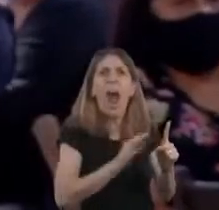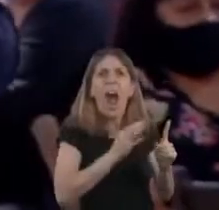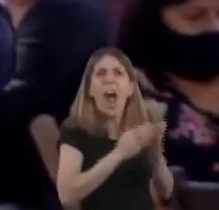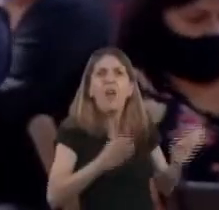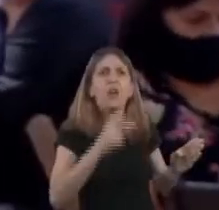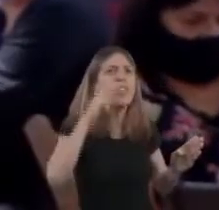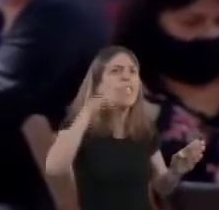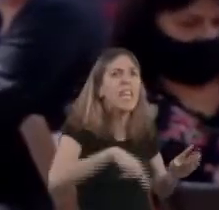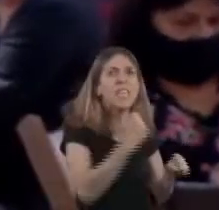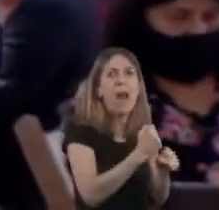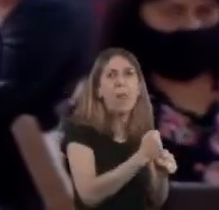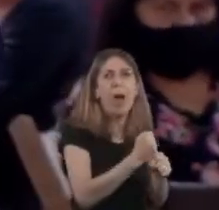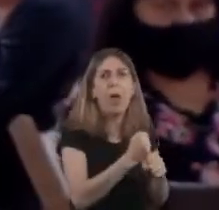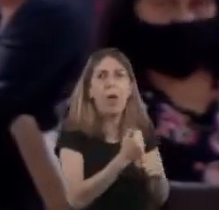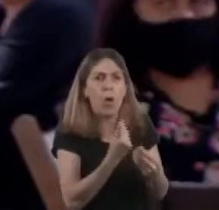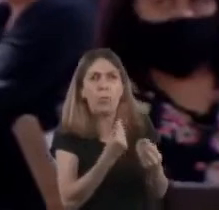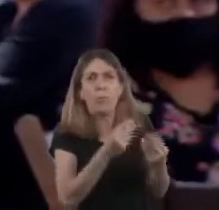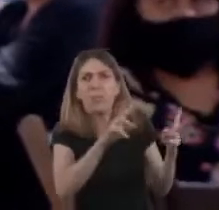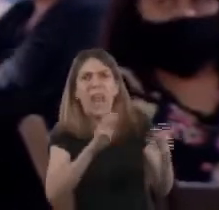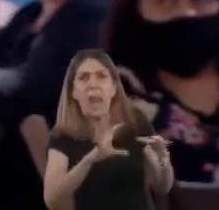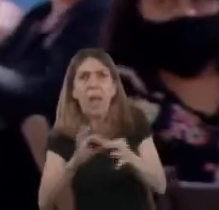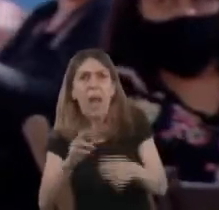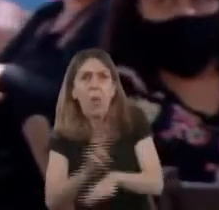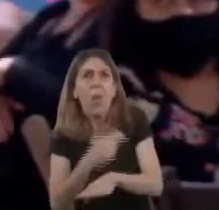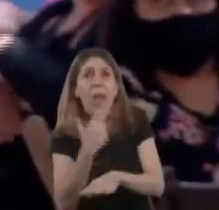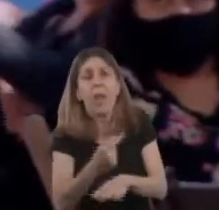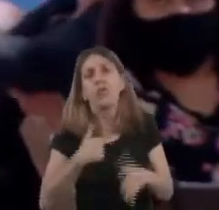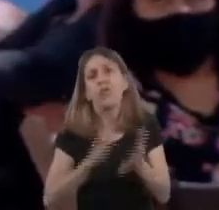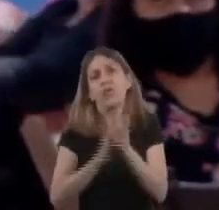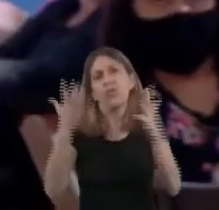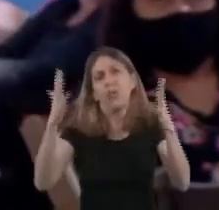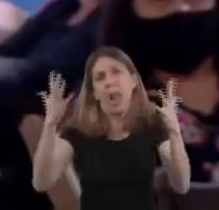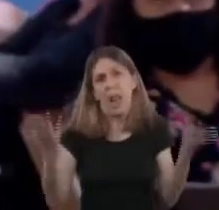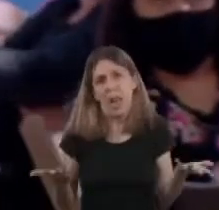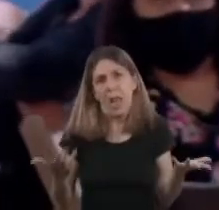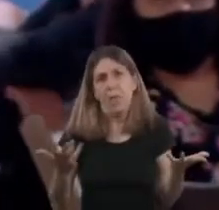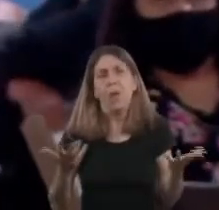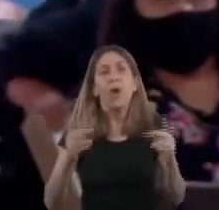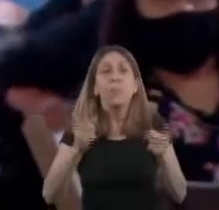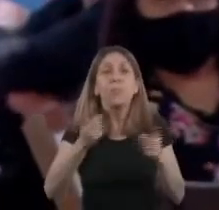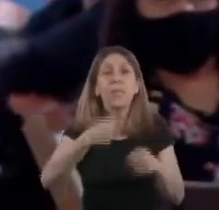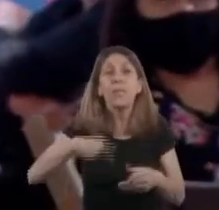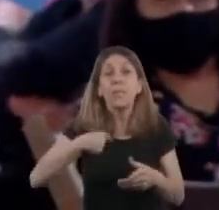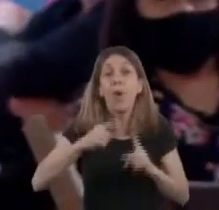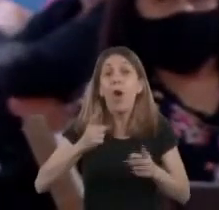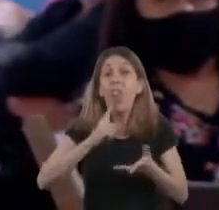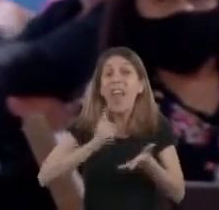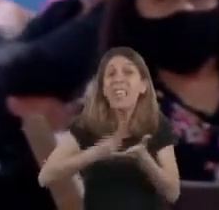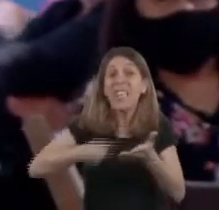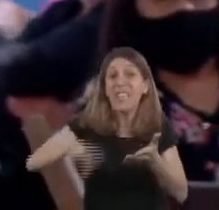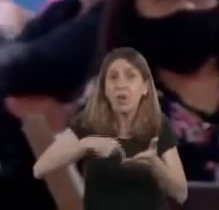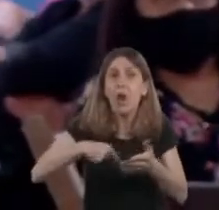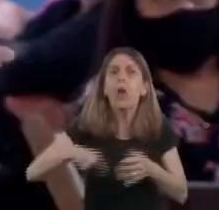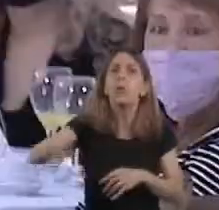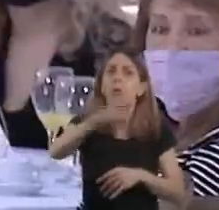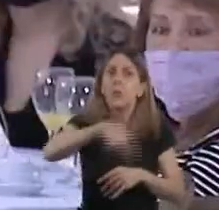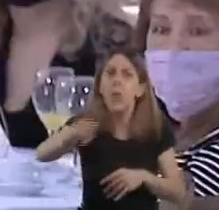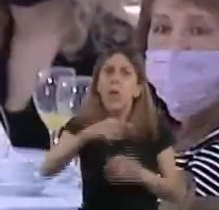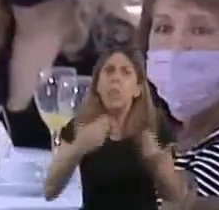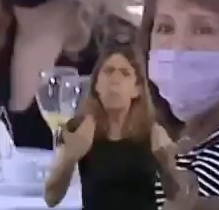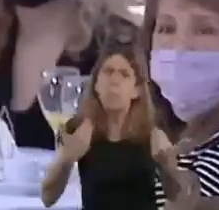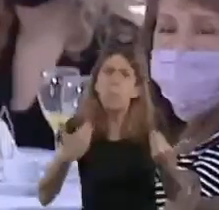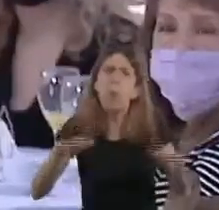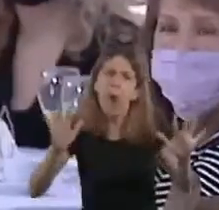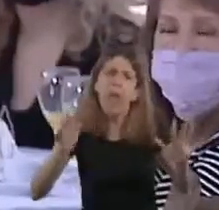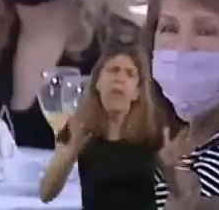días. Así que yo celebro realmente la medida que hemos tomado y que ustedes puedan